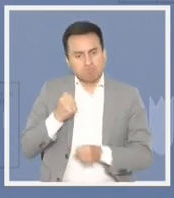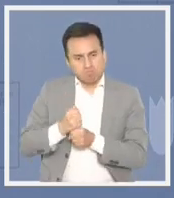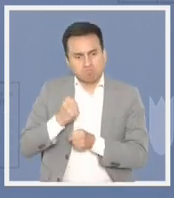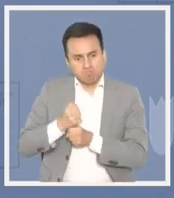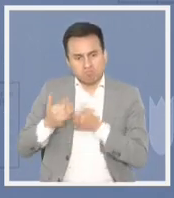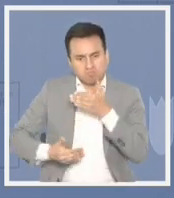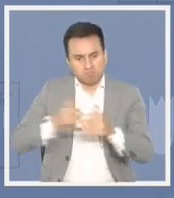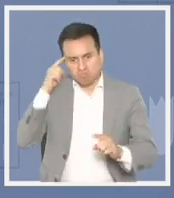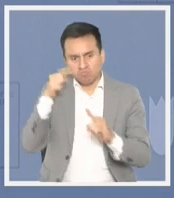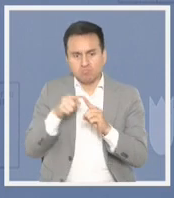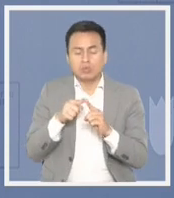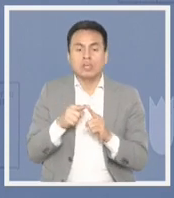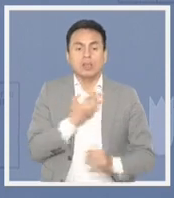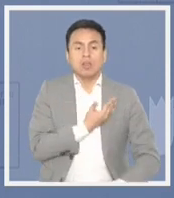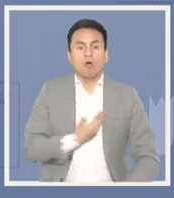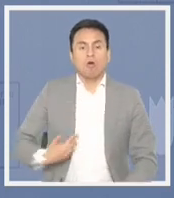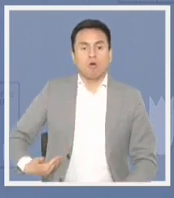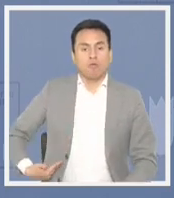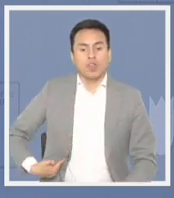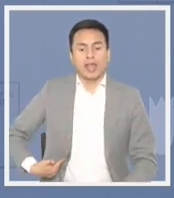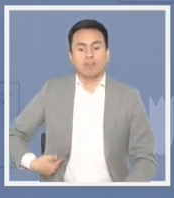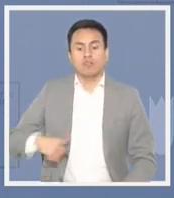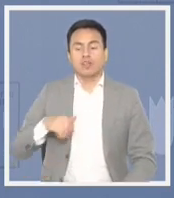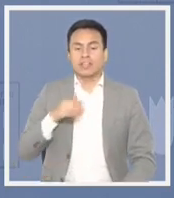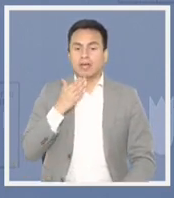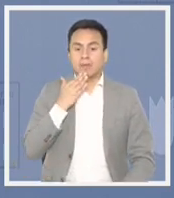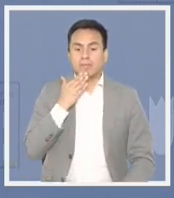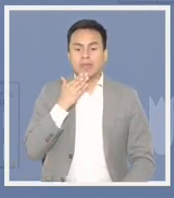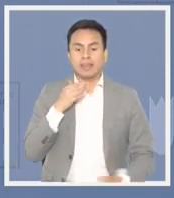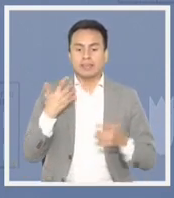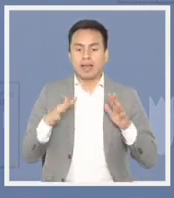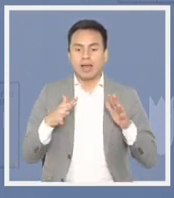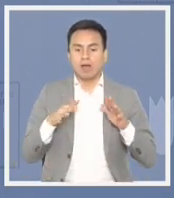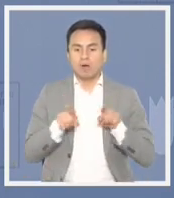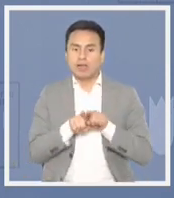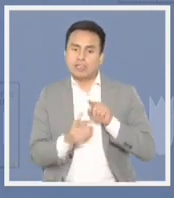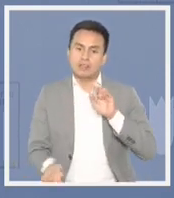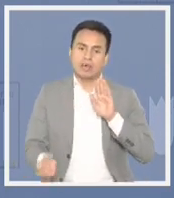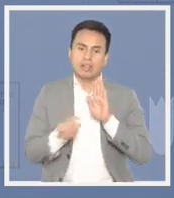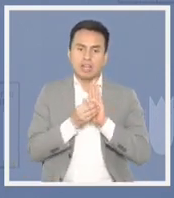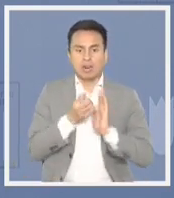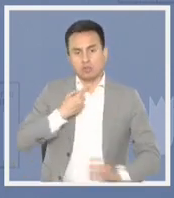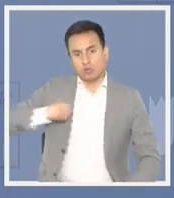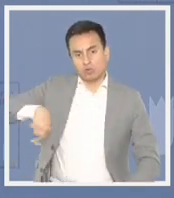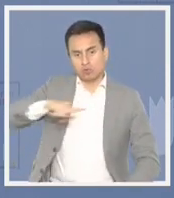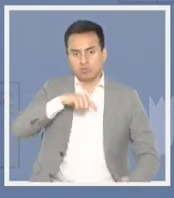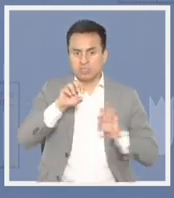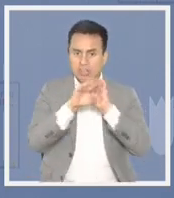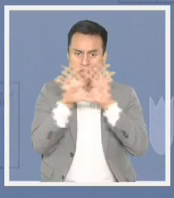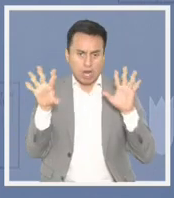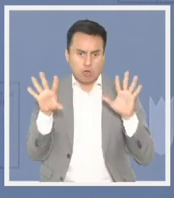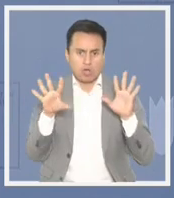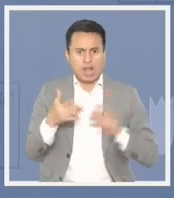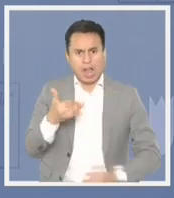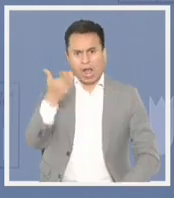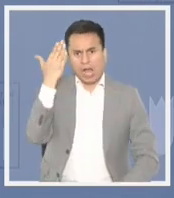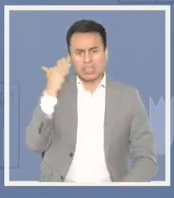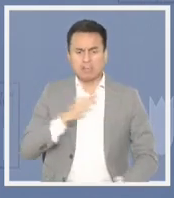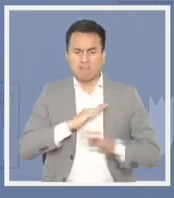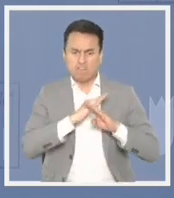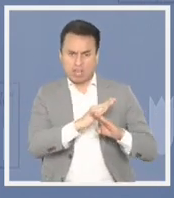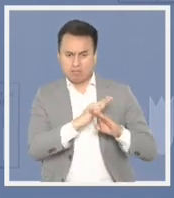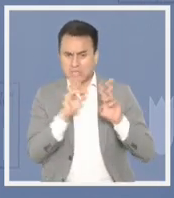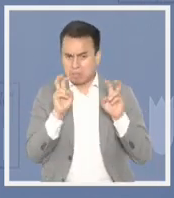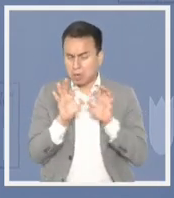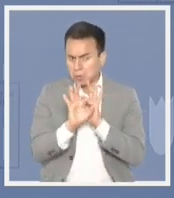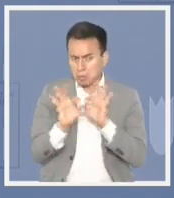trabajando para aquello. El gobierno, y esto se ha tratado de instalar y nosotros hemos sido claros, nunca ha tenido un veto respecto